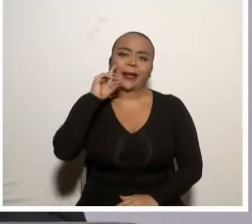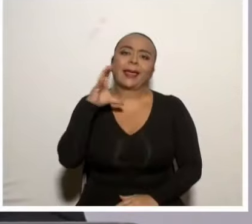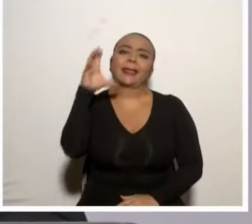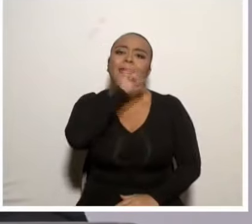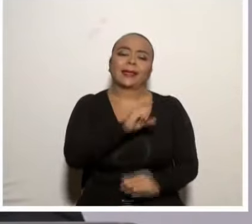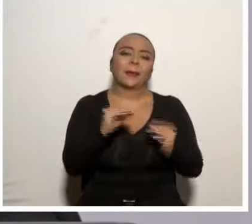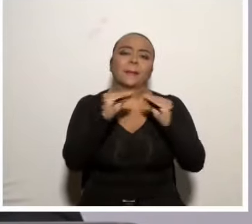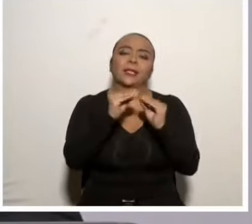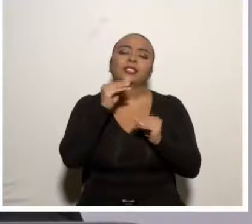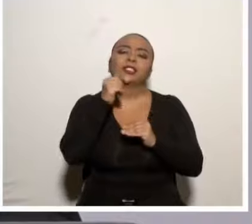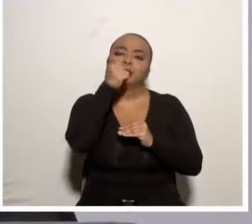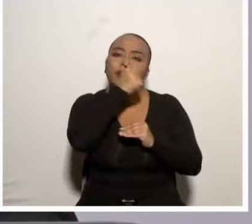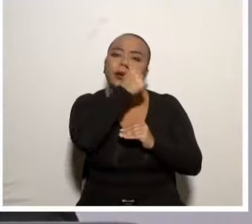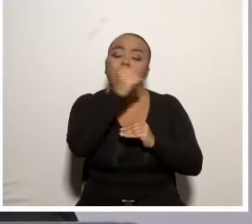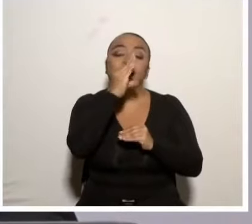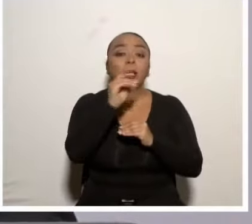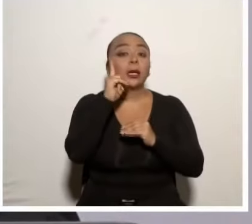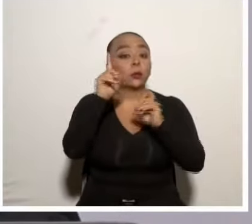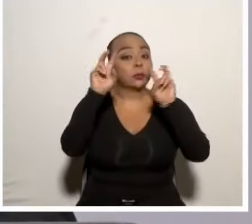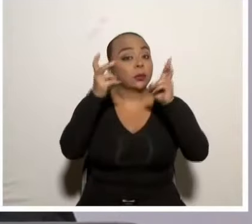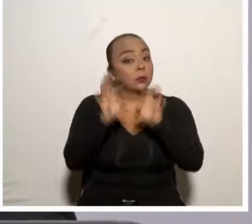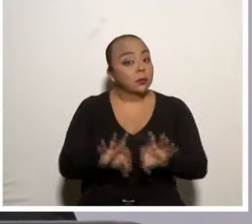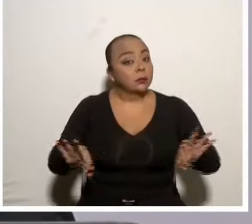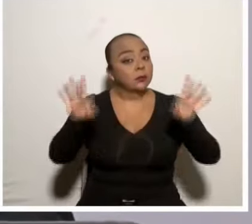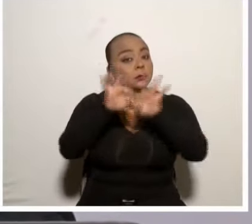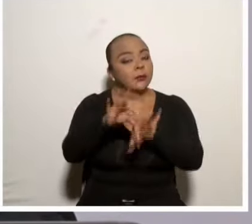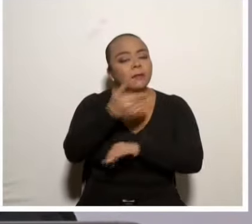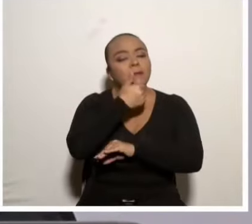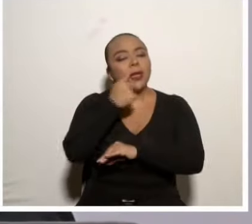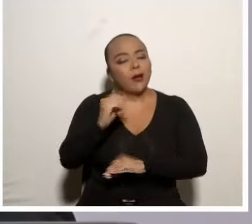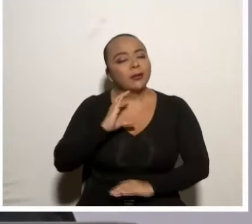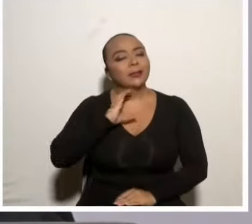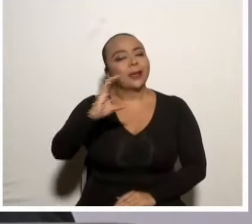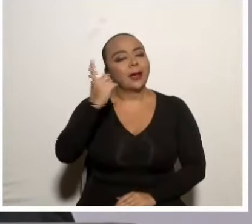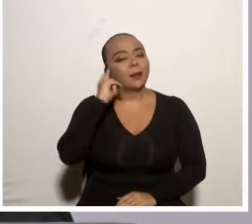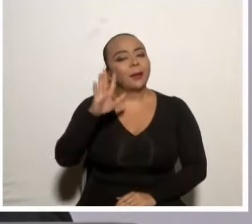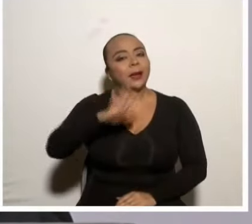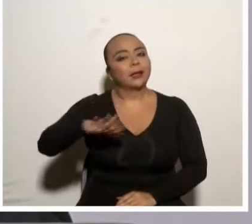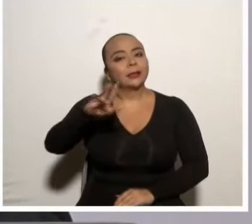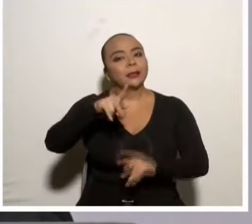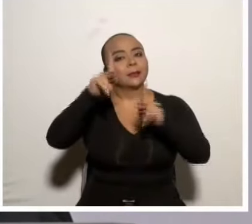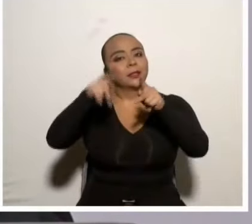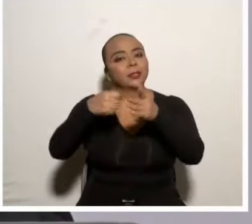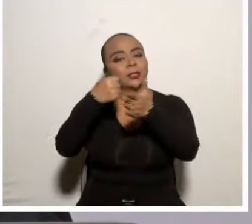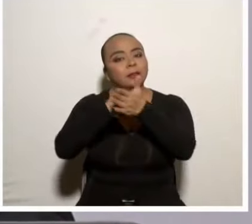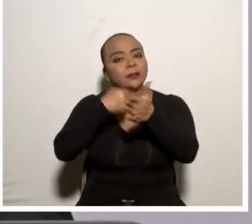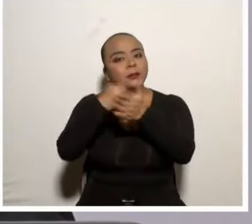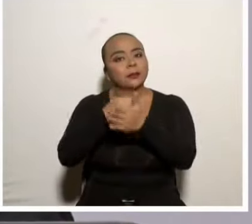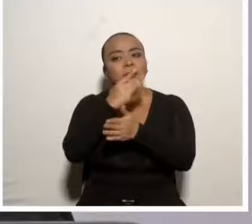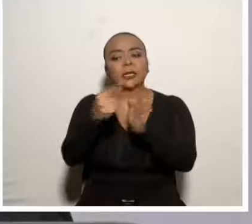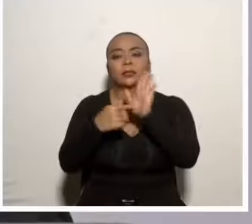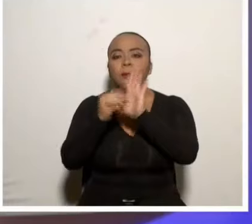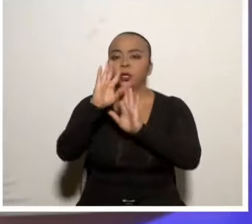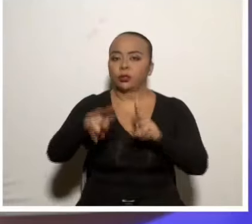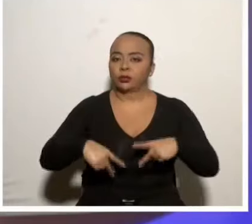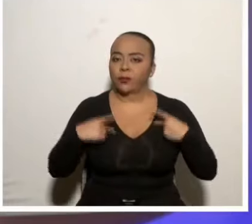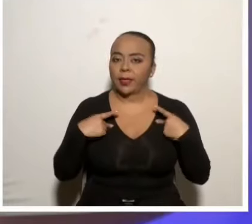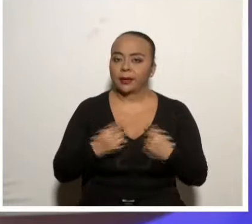más droga y un aspecto sustancial, mejores salarios para esas personas que están luchando y exponiendo su